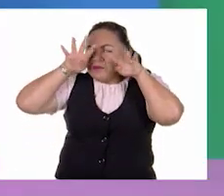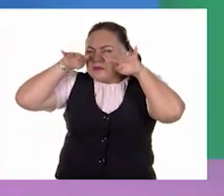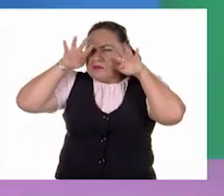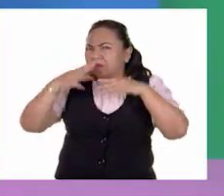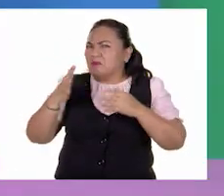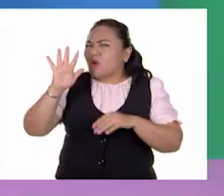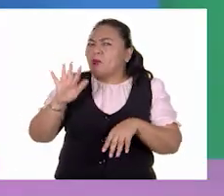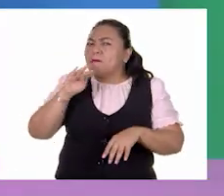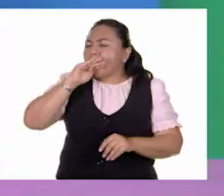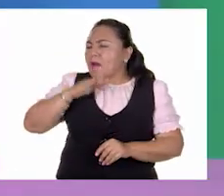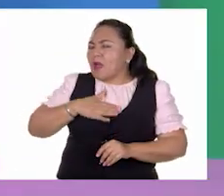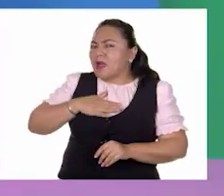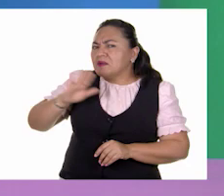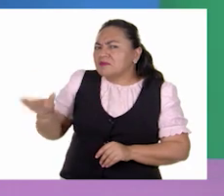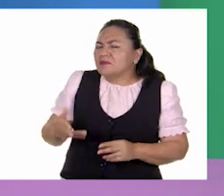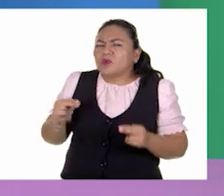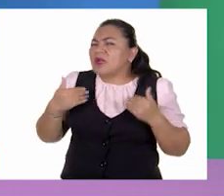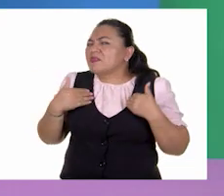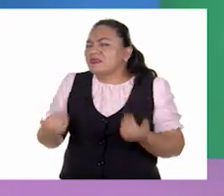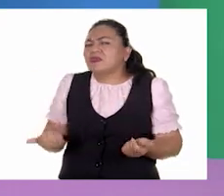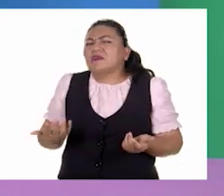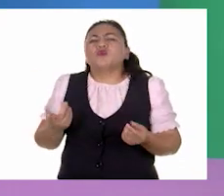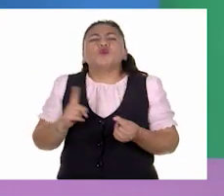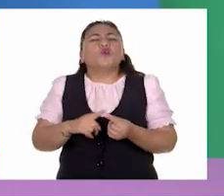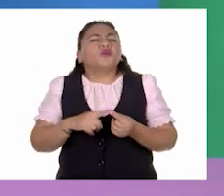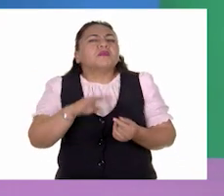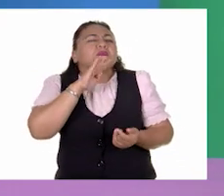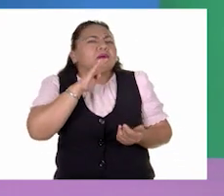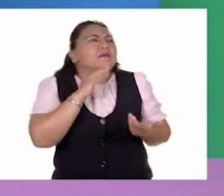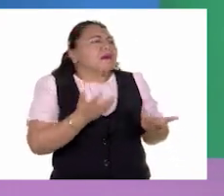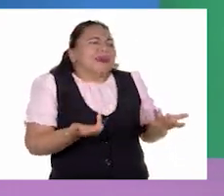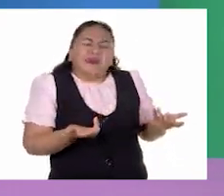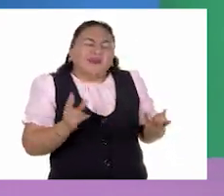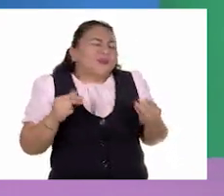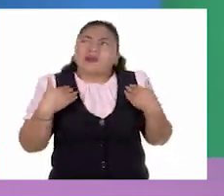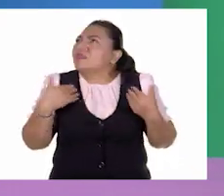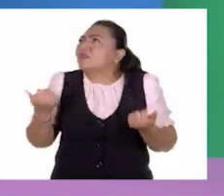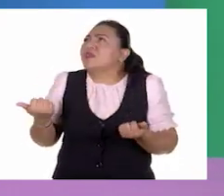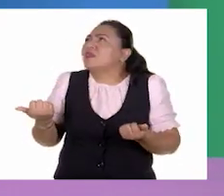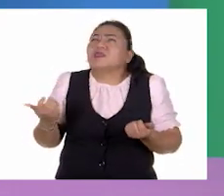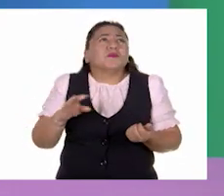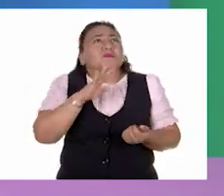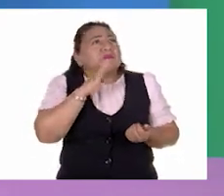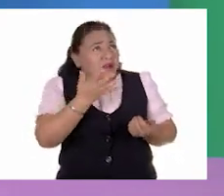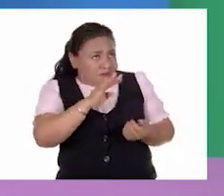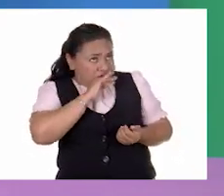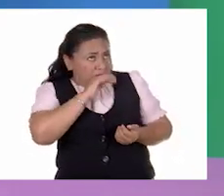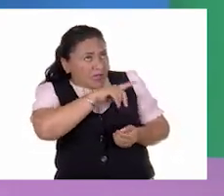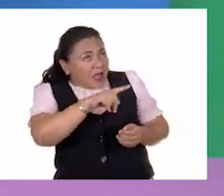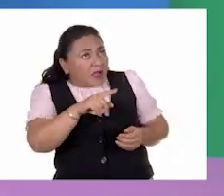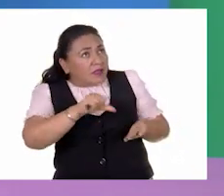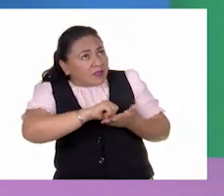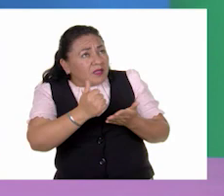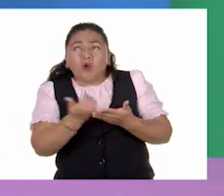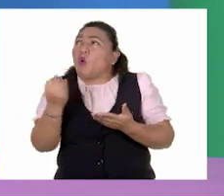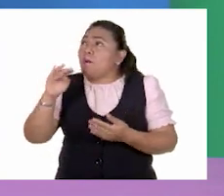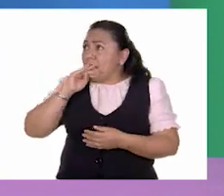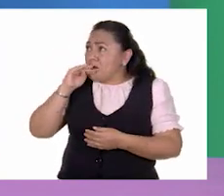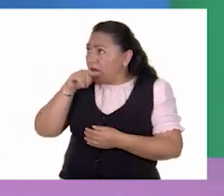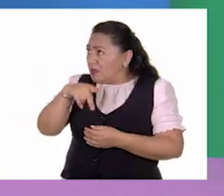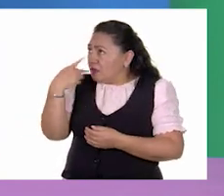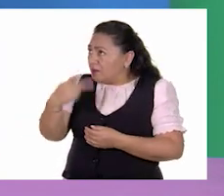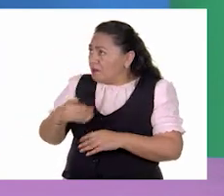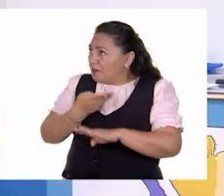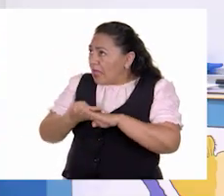una madre que llama. ¿De dónde salió la mamá? No entiendo. ¿Es la mamá de los enanos o es la mamá de